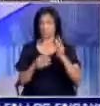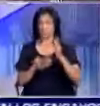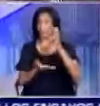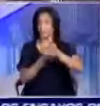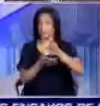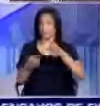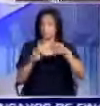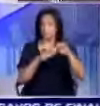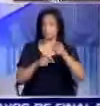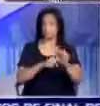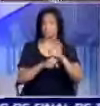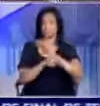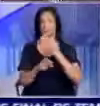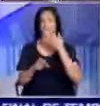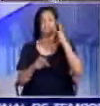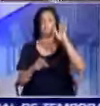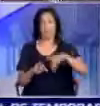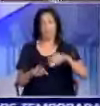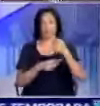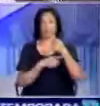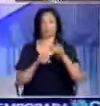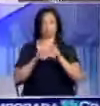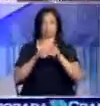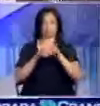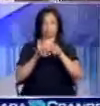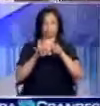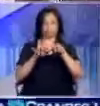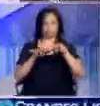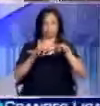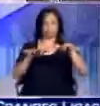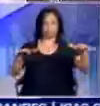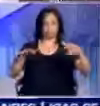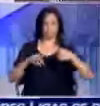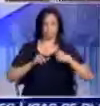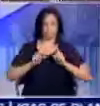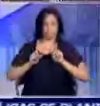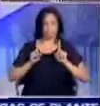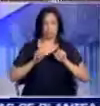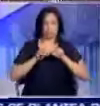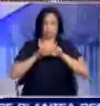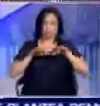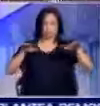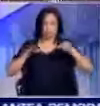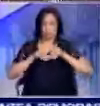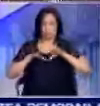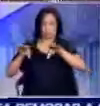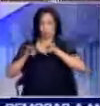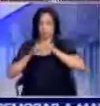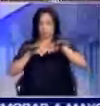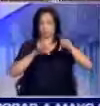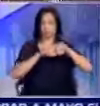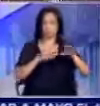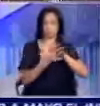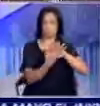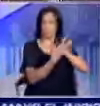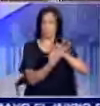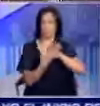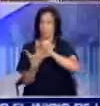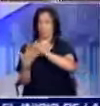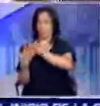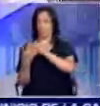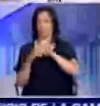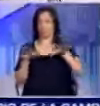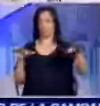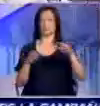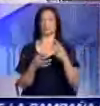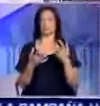de este virus maldito que camina por nosotros y con nosotros no es con nadie que venga no es un extraterrestre no es